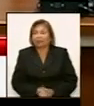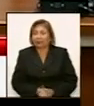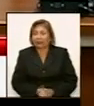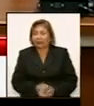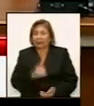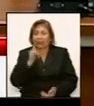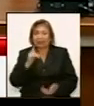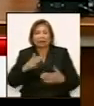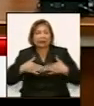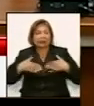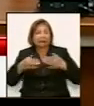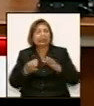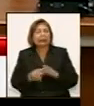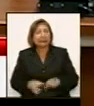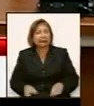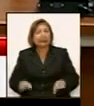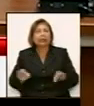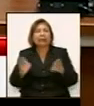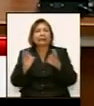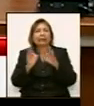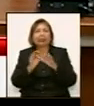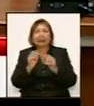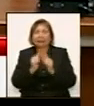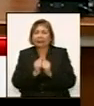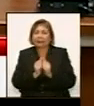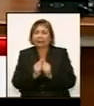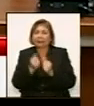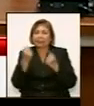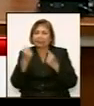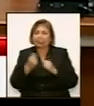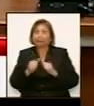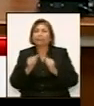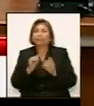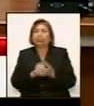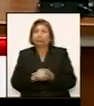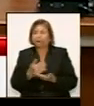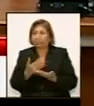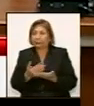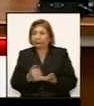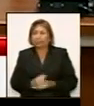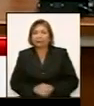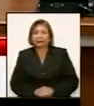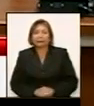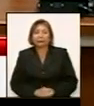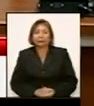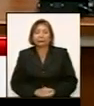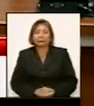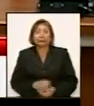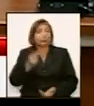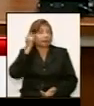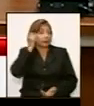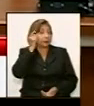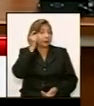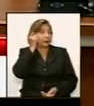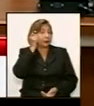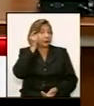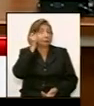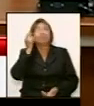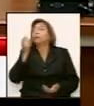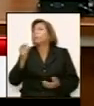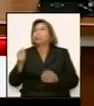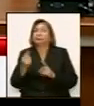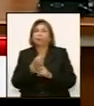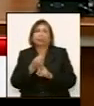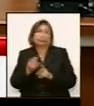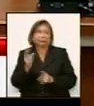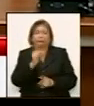Me parece súper importante también el poder ayudar a que se entienda que la violencia no